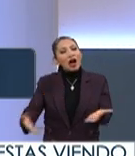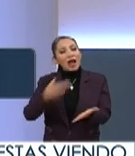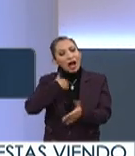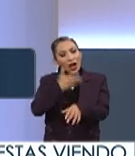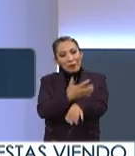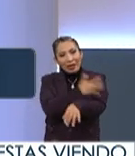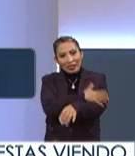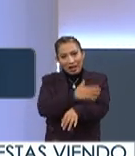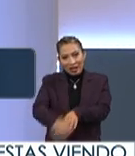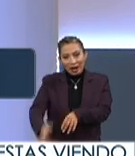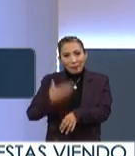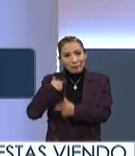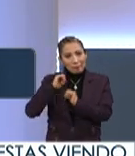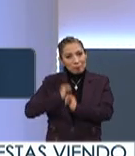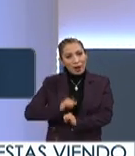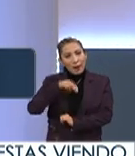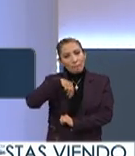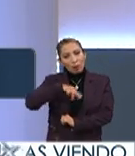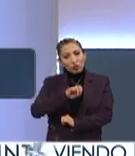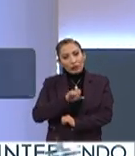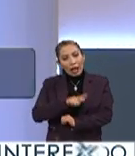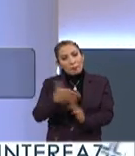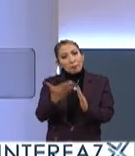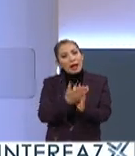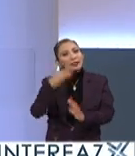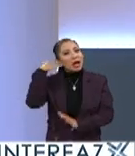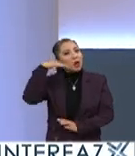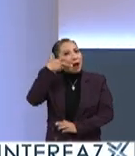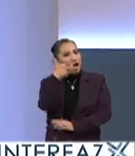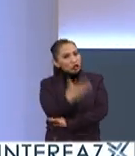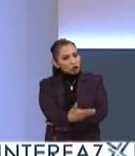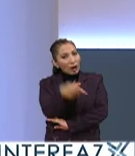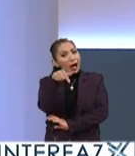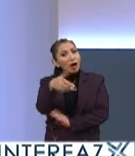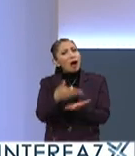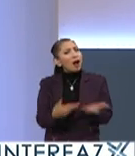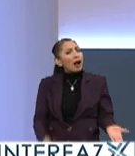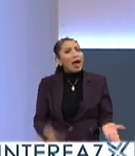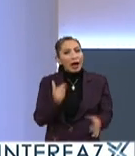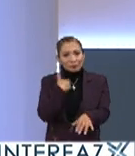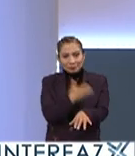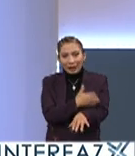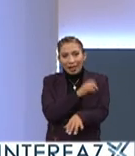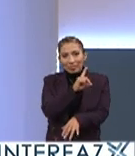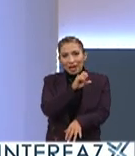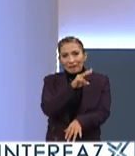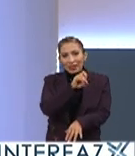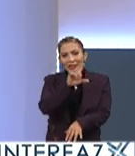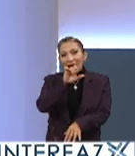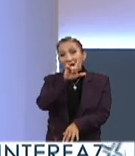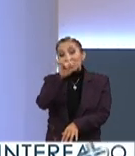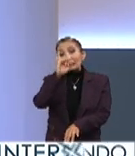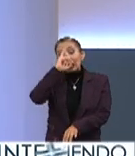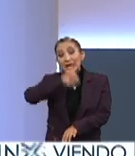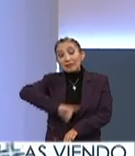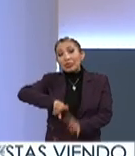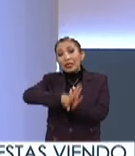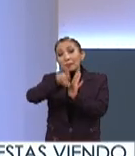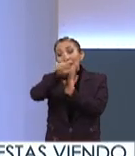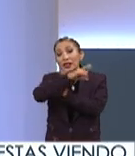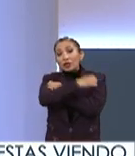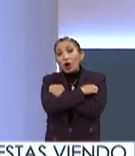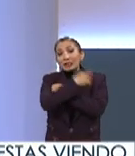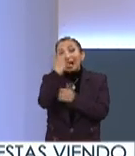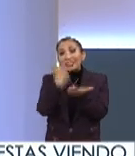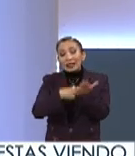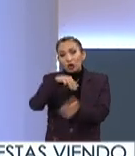que nos acompañe la gente del MUNAL en la sección Tacuba 8. En esta ocasión nos acompaña David Cáliz, él es jefe del Departamento de